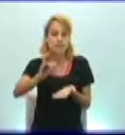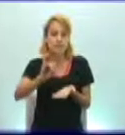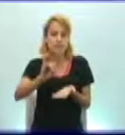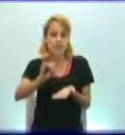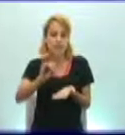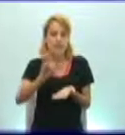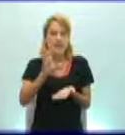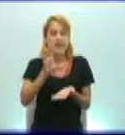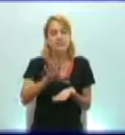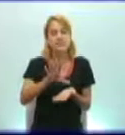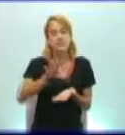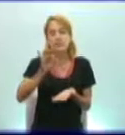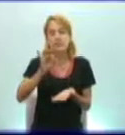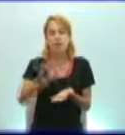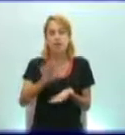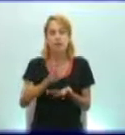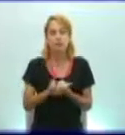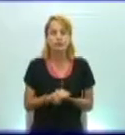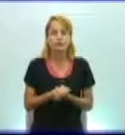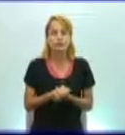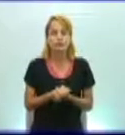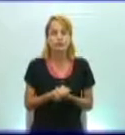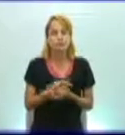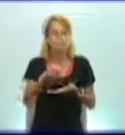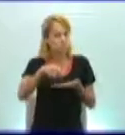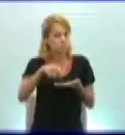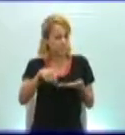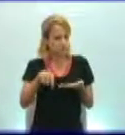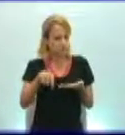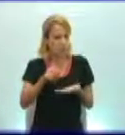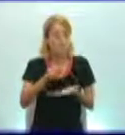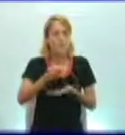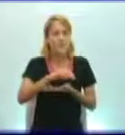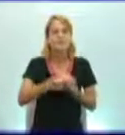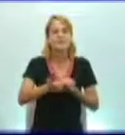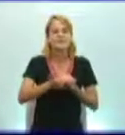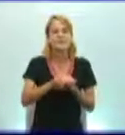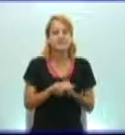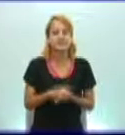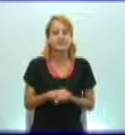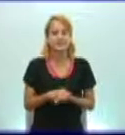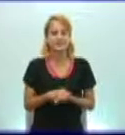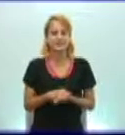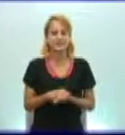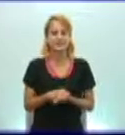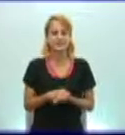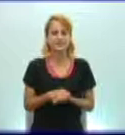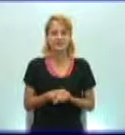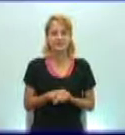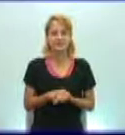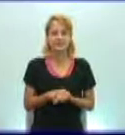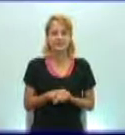y 58. Les doy un minutico para que copien la orden del ejercicio.